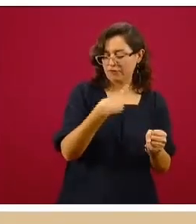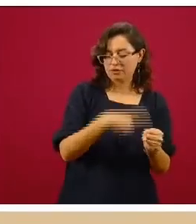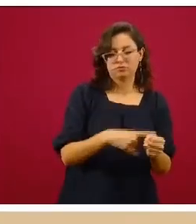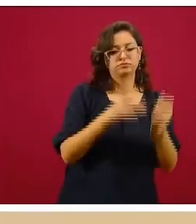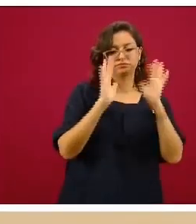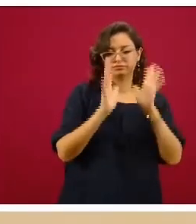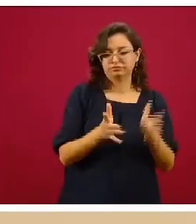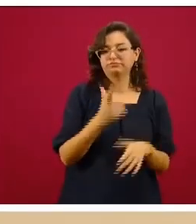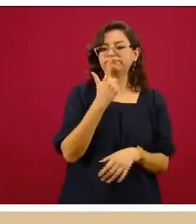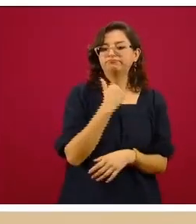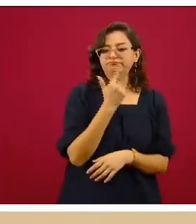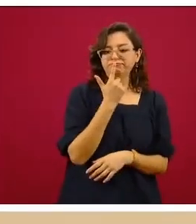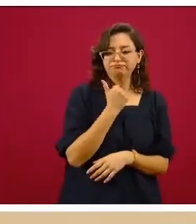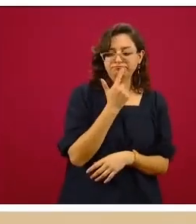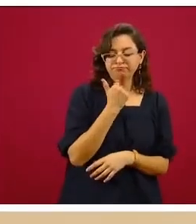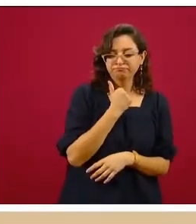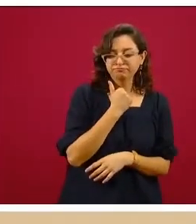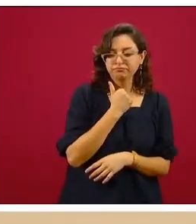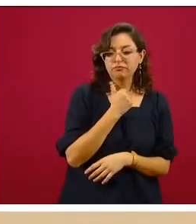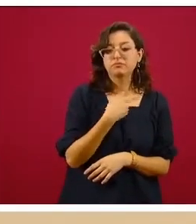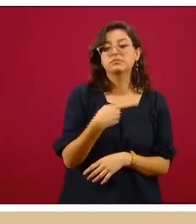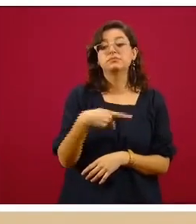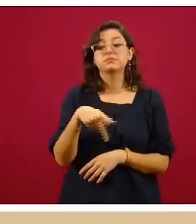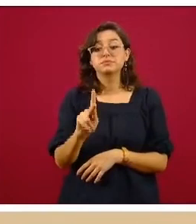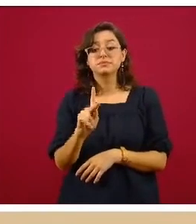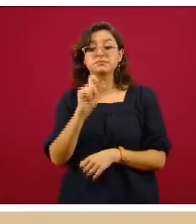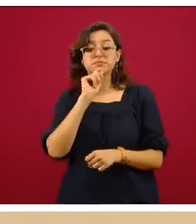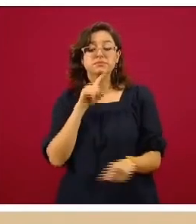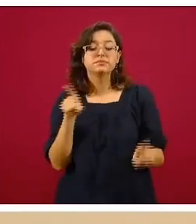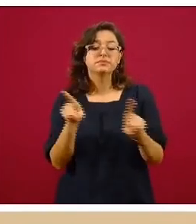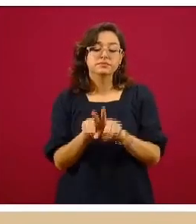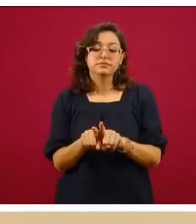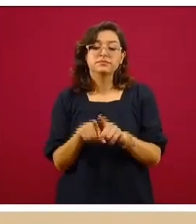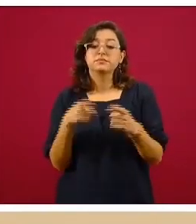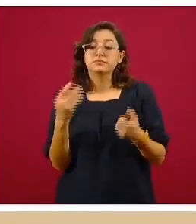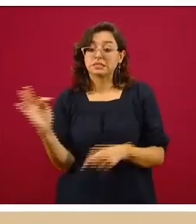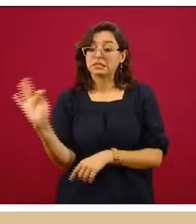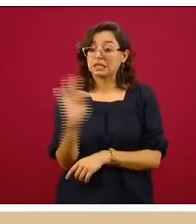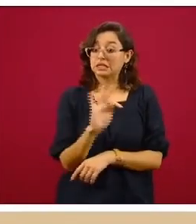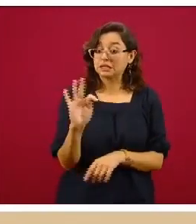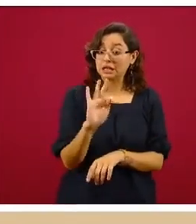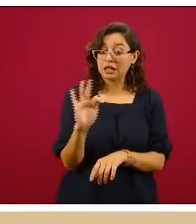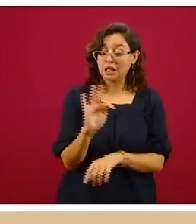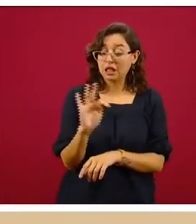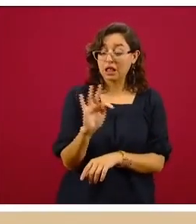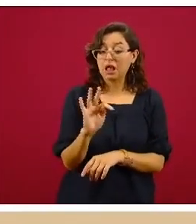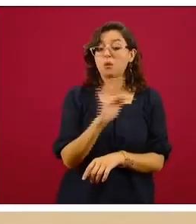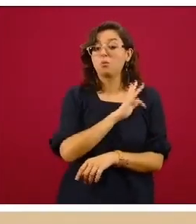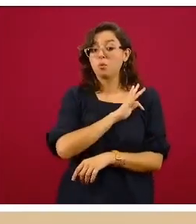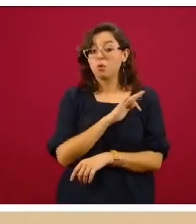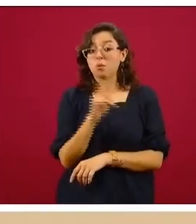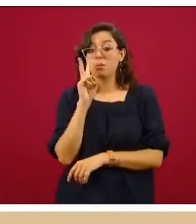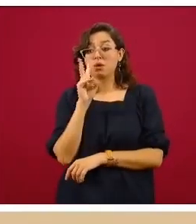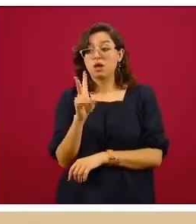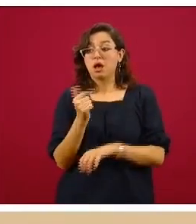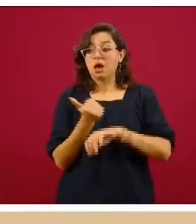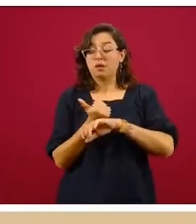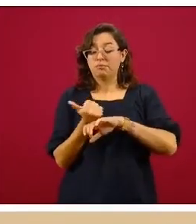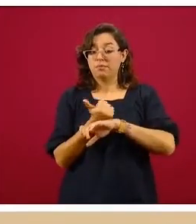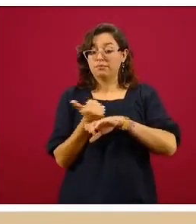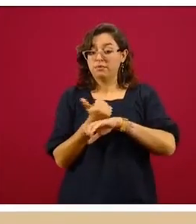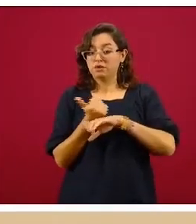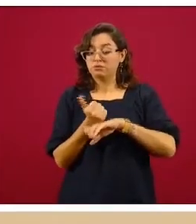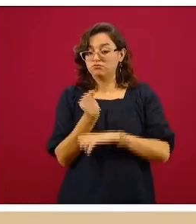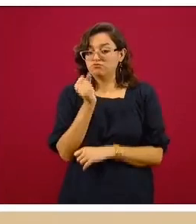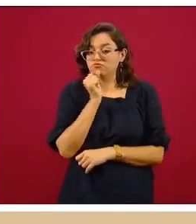la vemos en las primeras diapositivas, pero también de manera importante podemos observar aquellas entidades que a lo mejor todavía tienen